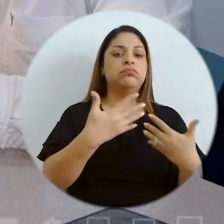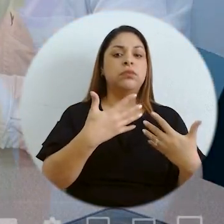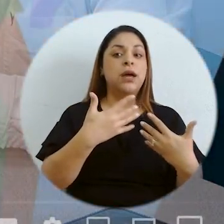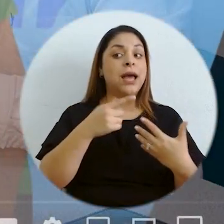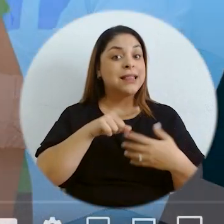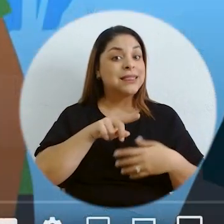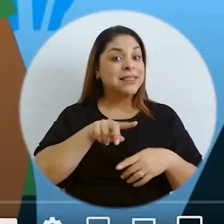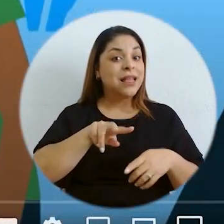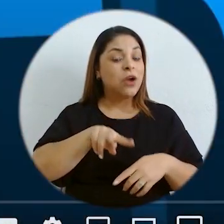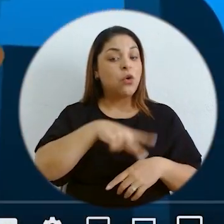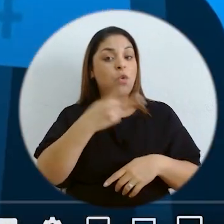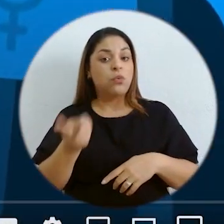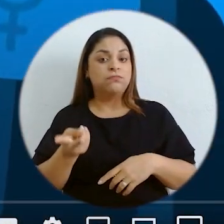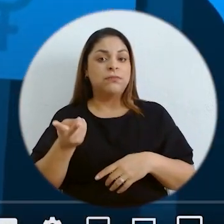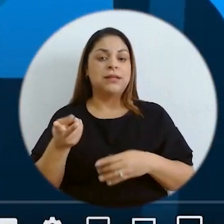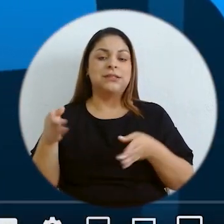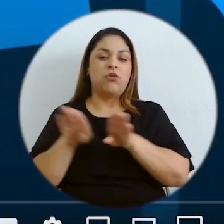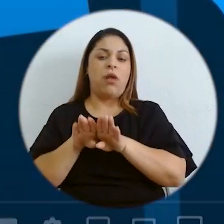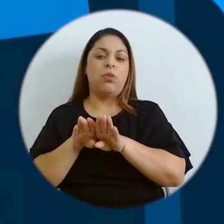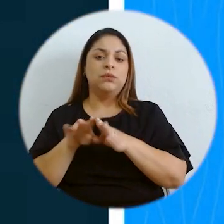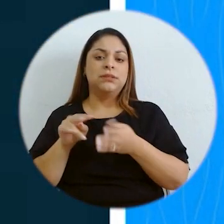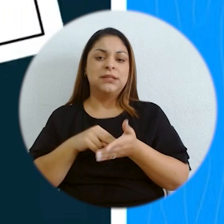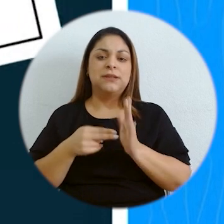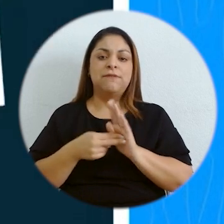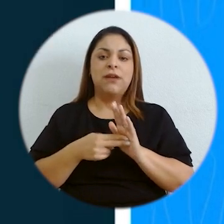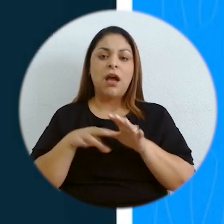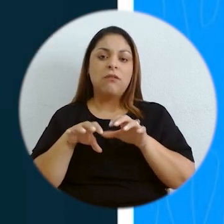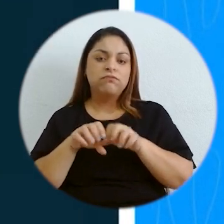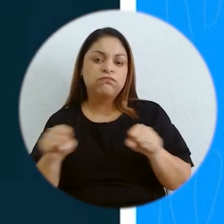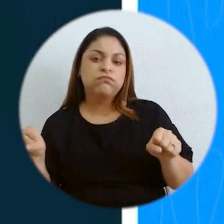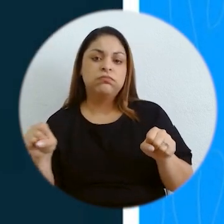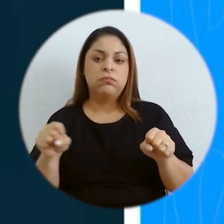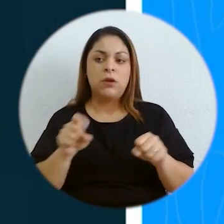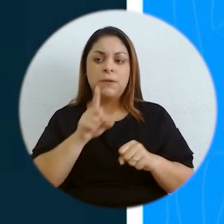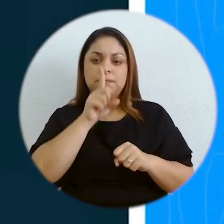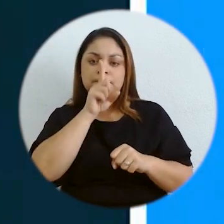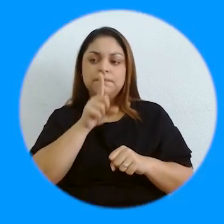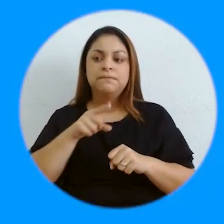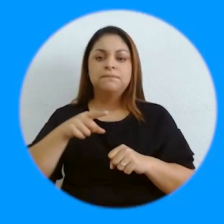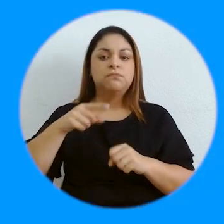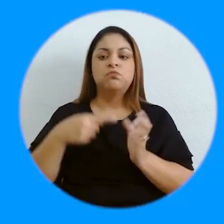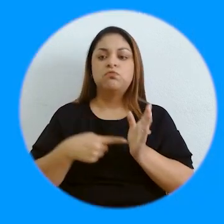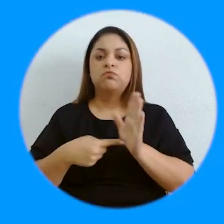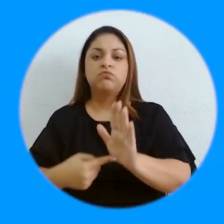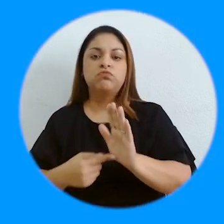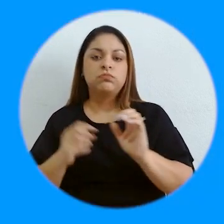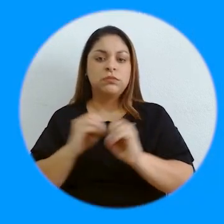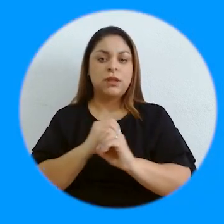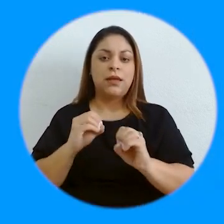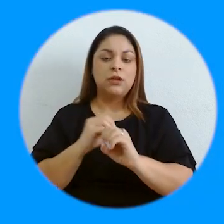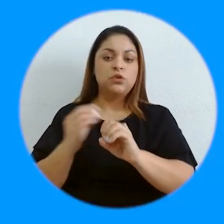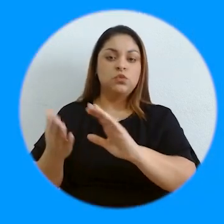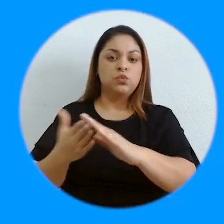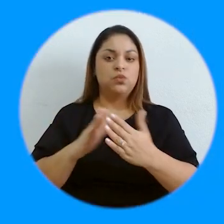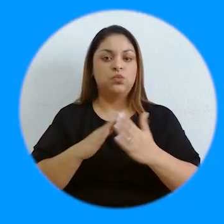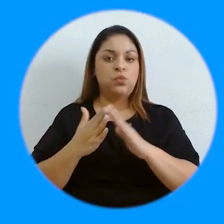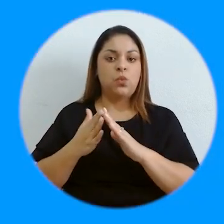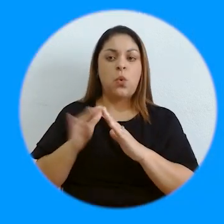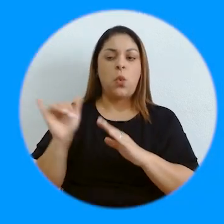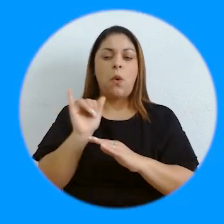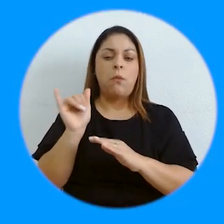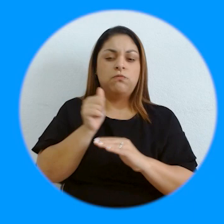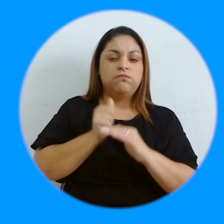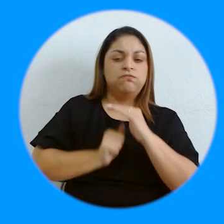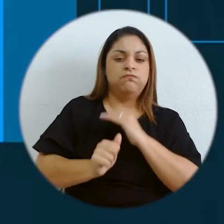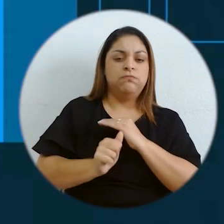a los ciudadanos, que gobiernan para una élite, para una minoría, que olvidan a la ciudadanía, que olvidan sus necesidades. En